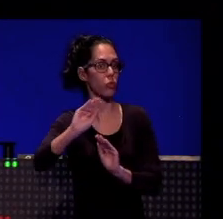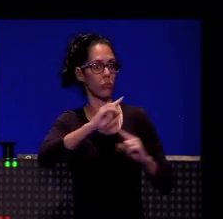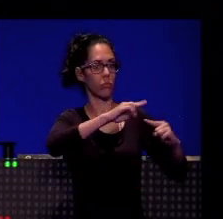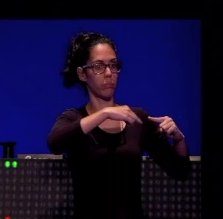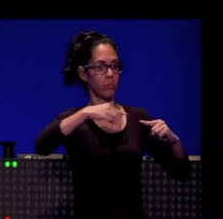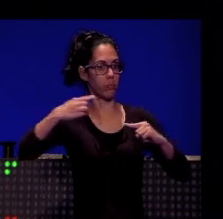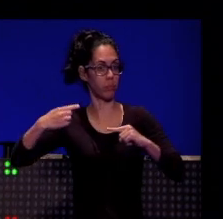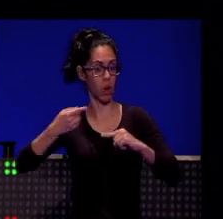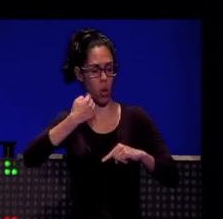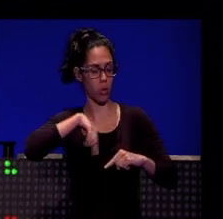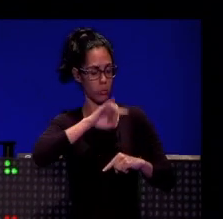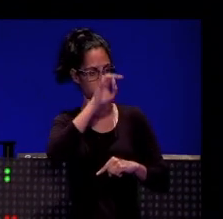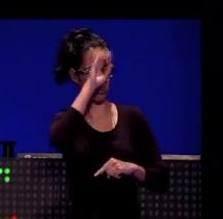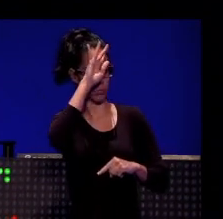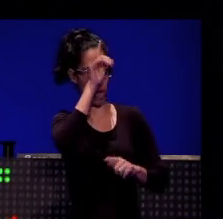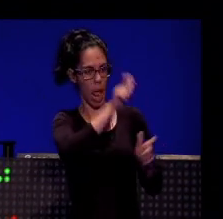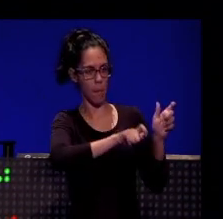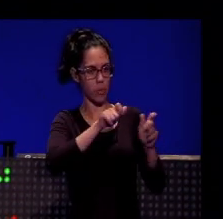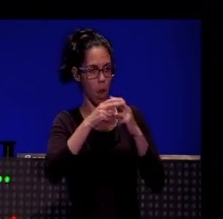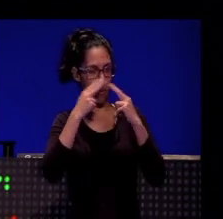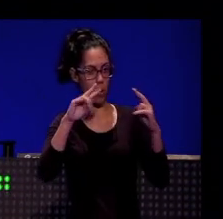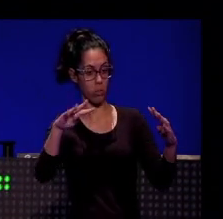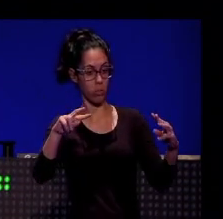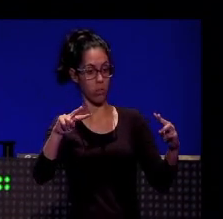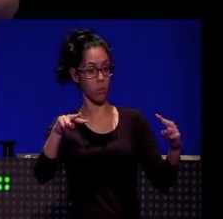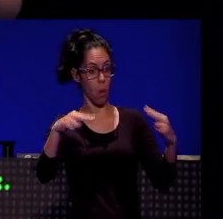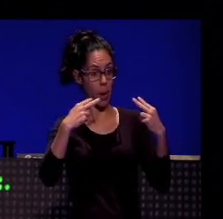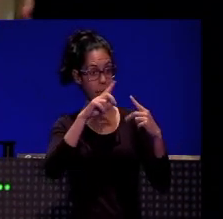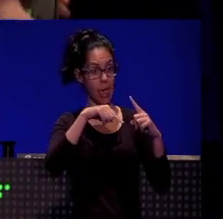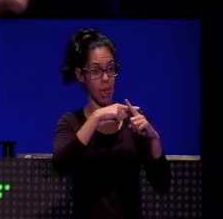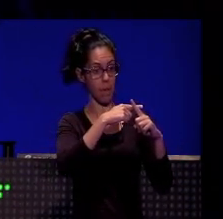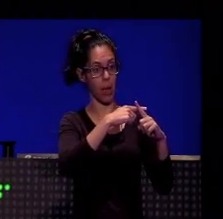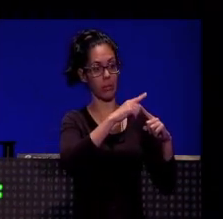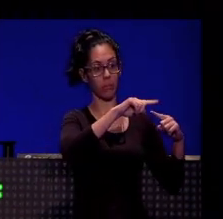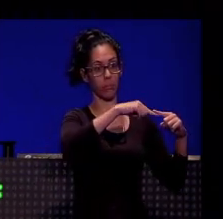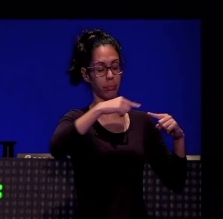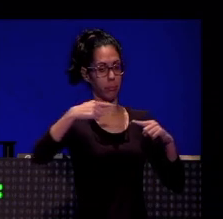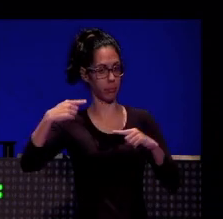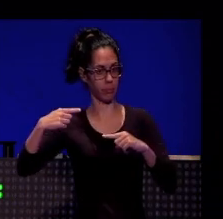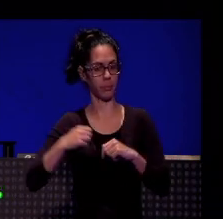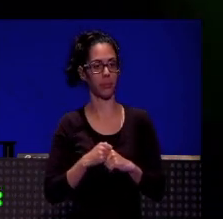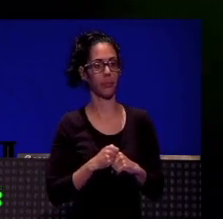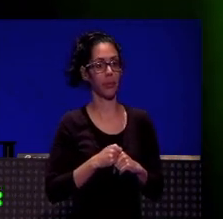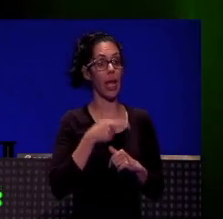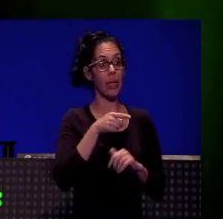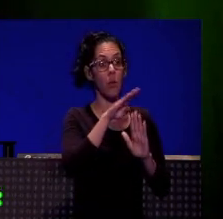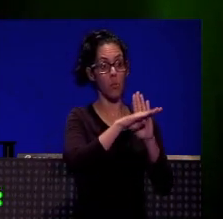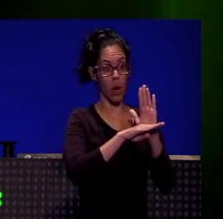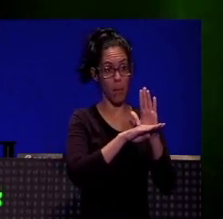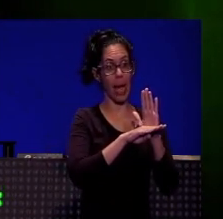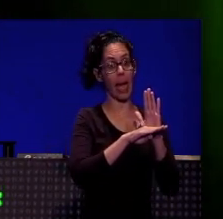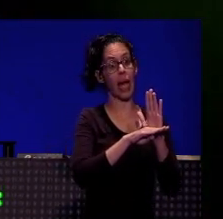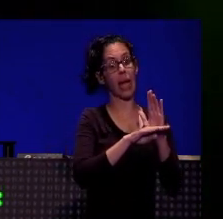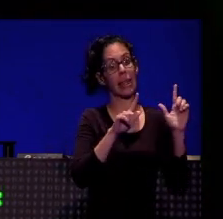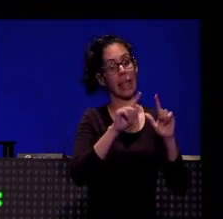porque veíamos como la gente comentaba en directo las cosas que sucedían ahí ese programa luego lo llevamos a telecinco que